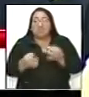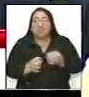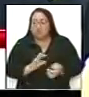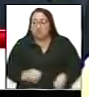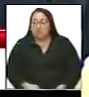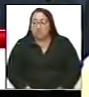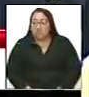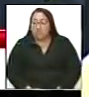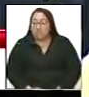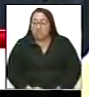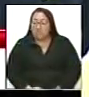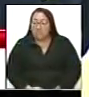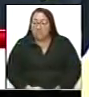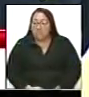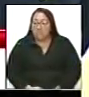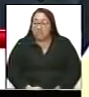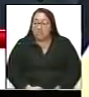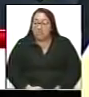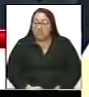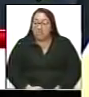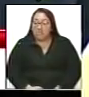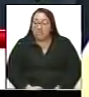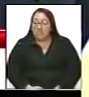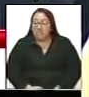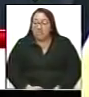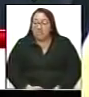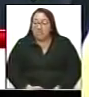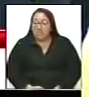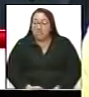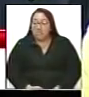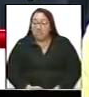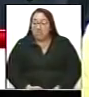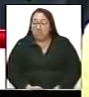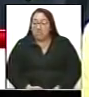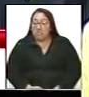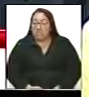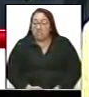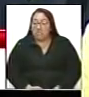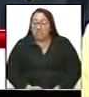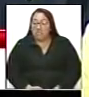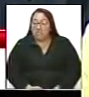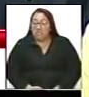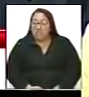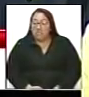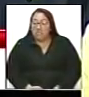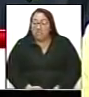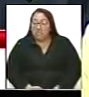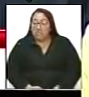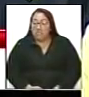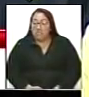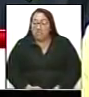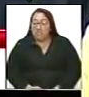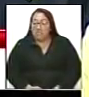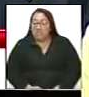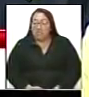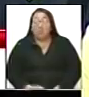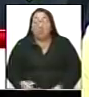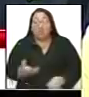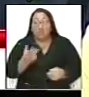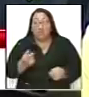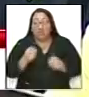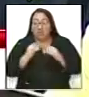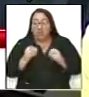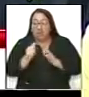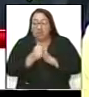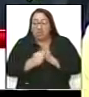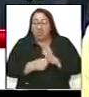Entonces, no midamos solamente con una vara para este lado y con la otra para el lado de acá. Pido, señores, en este momento, invocando